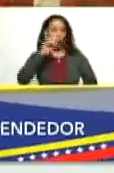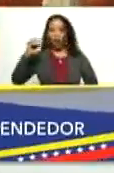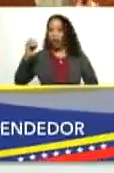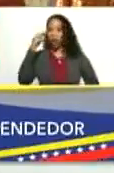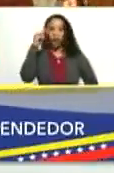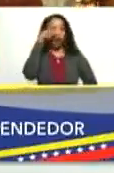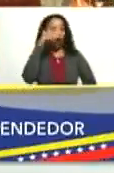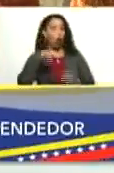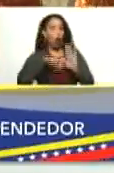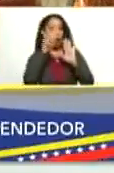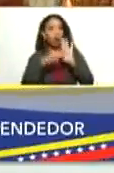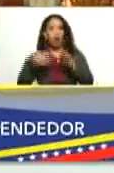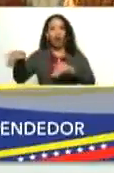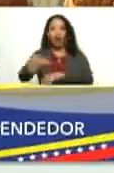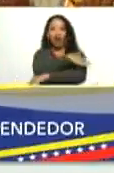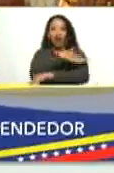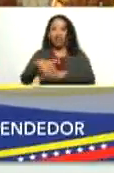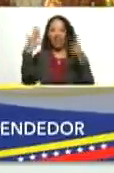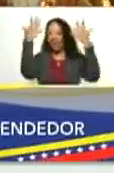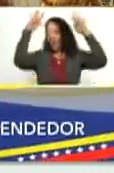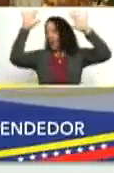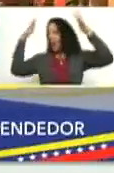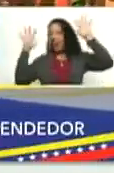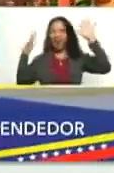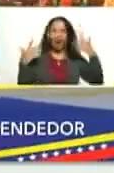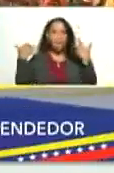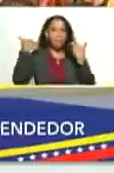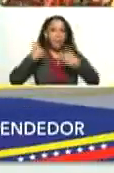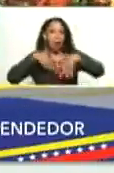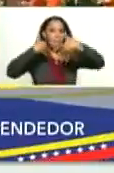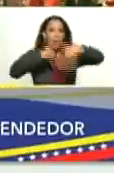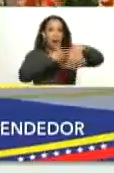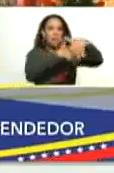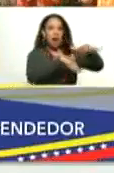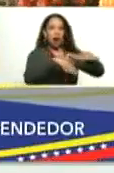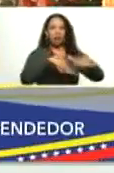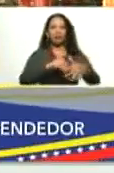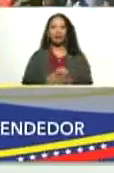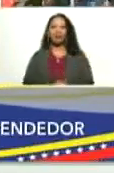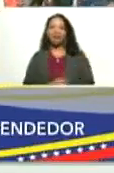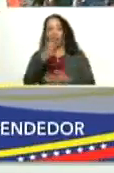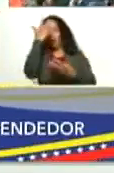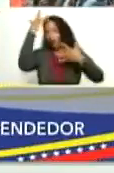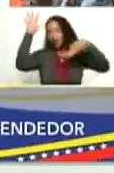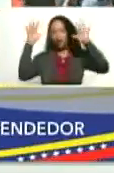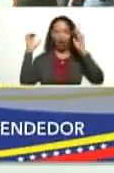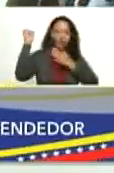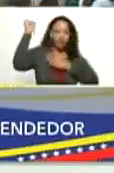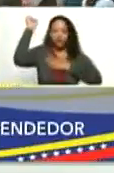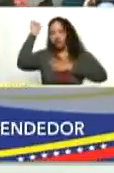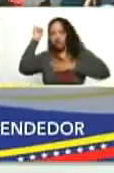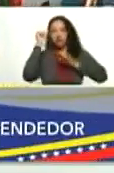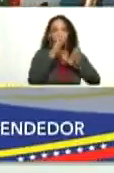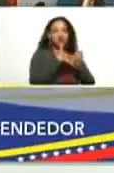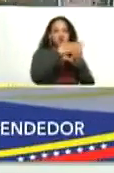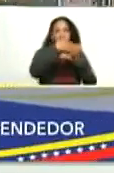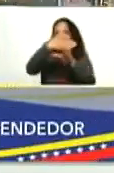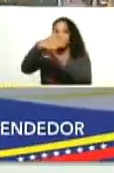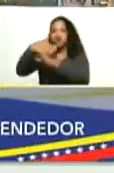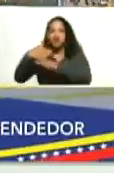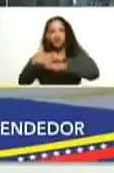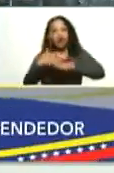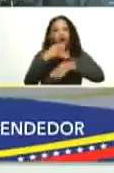oeste, en las calles, celebrando en comparsa sus carnavales, bailando, compartiendo,